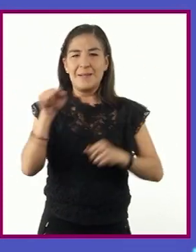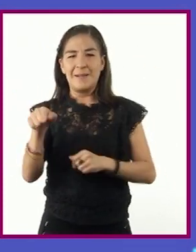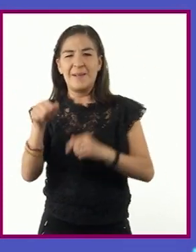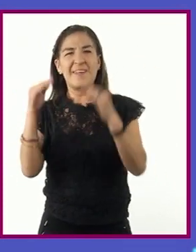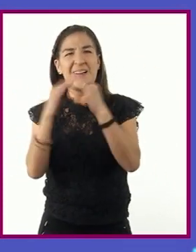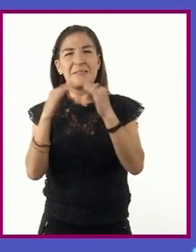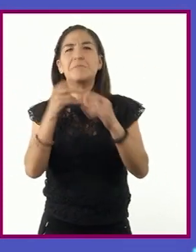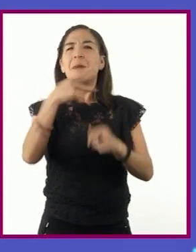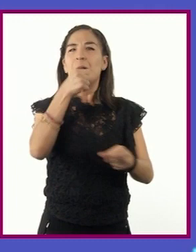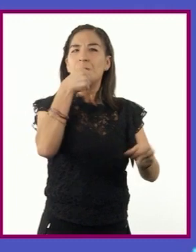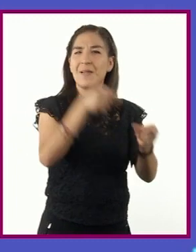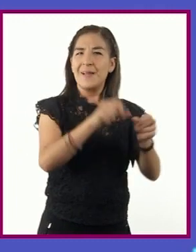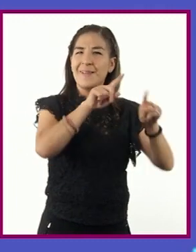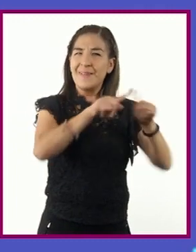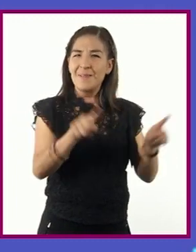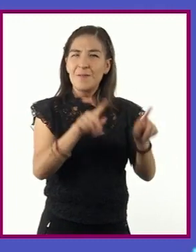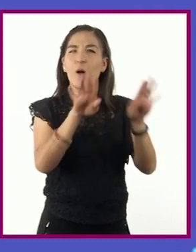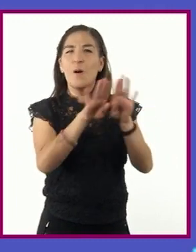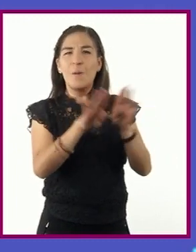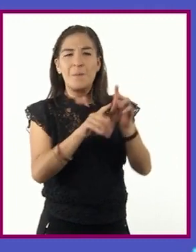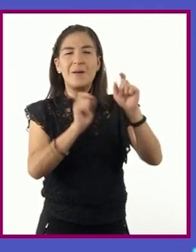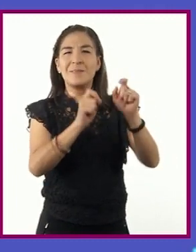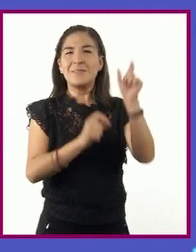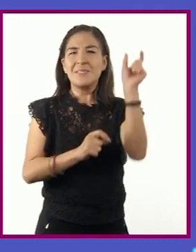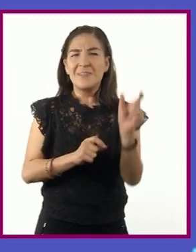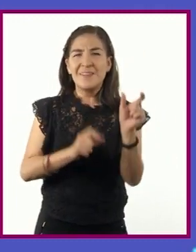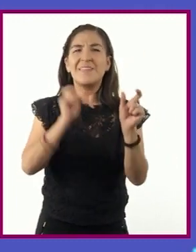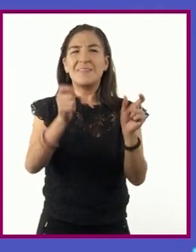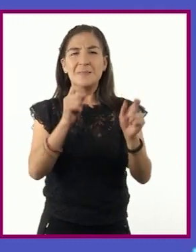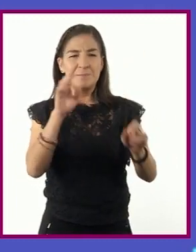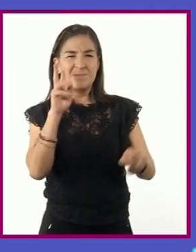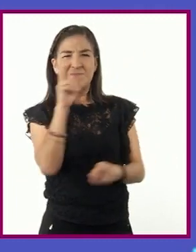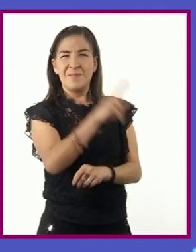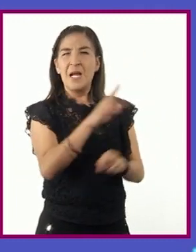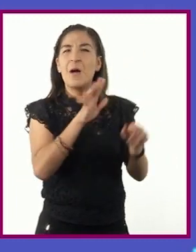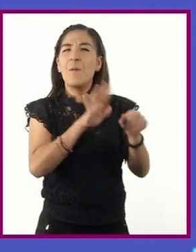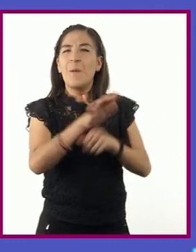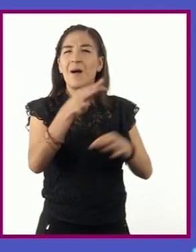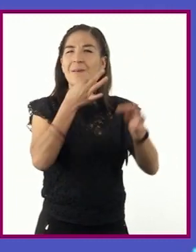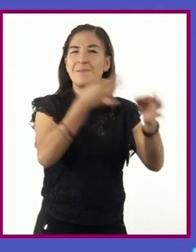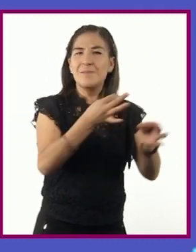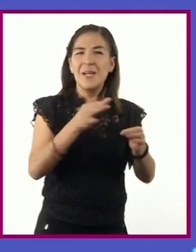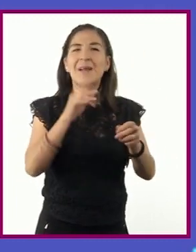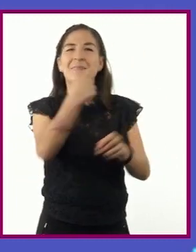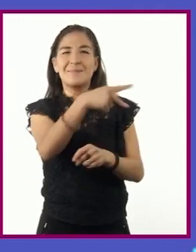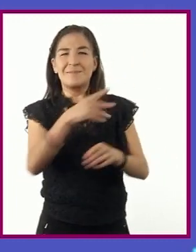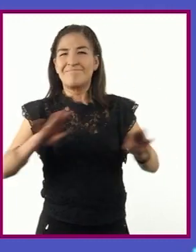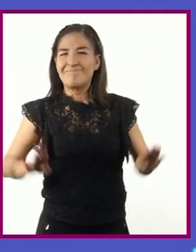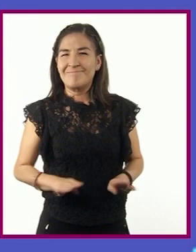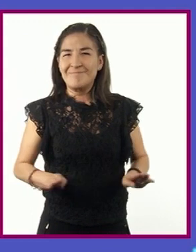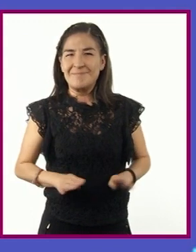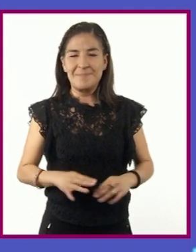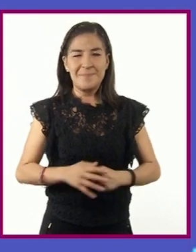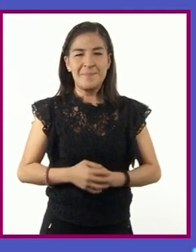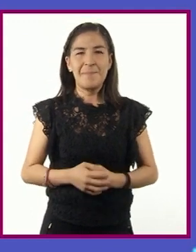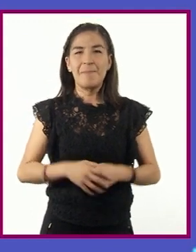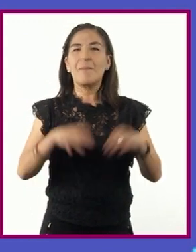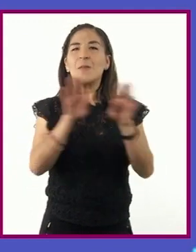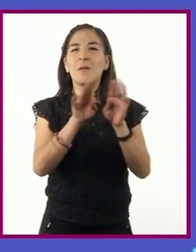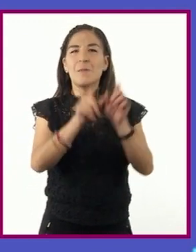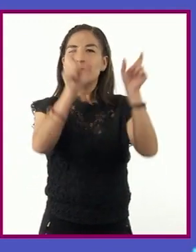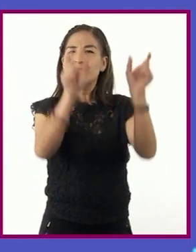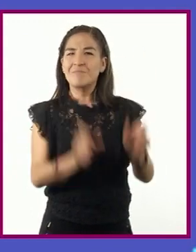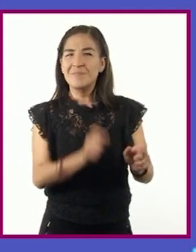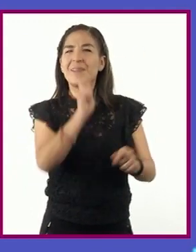casa, el tamaño de la letra puede hacernos fijar nuestra atención más en algunas partes del texto. Incluso puede